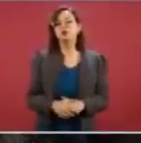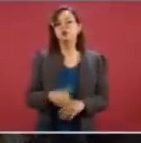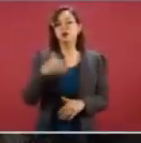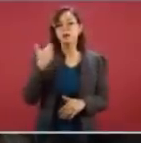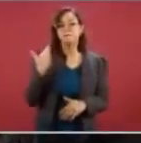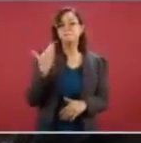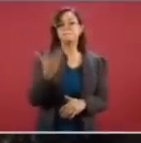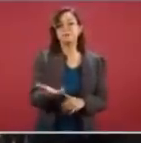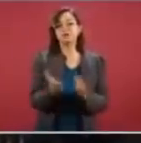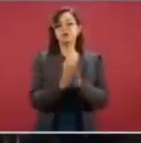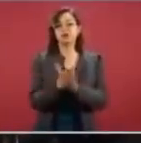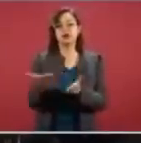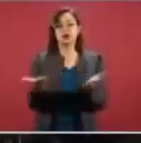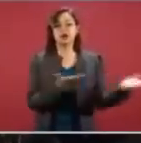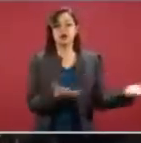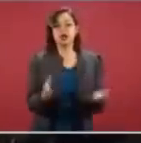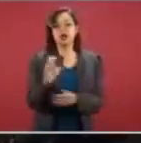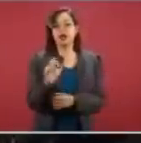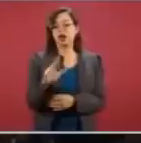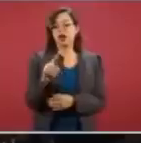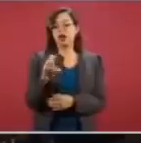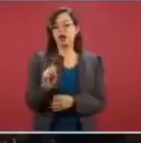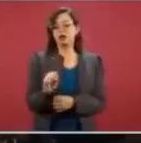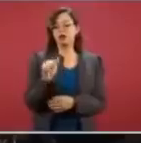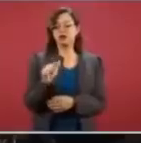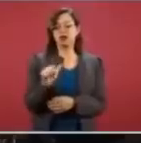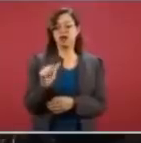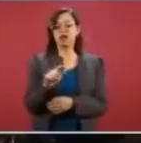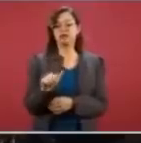favor a Carlos Salazar que entre un poco más